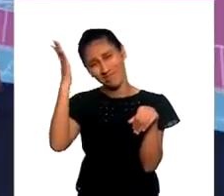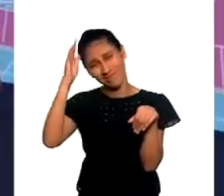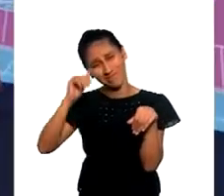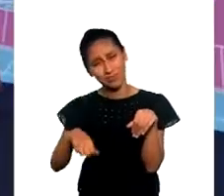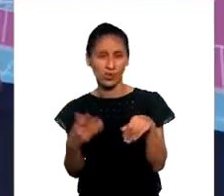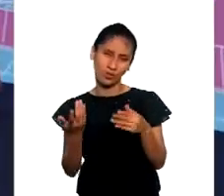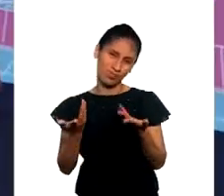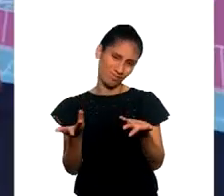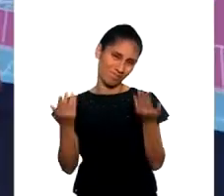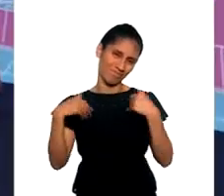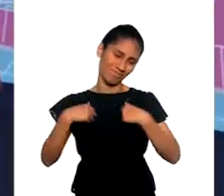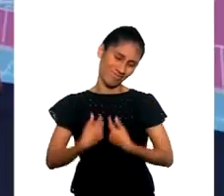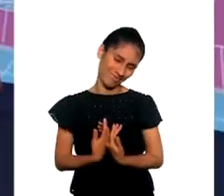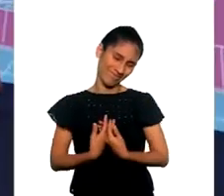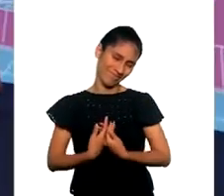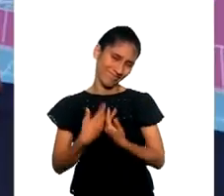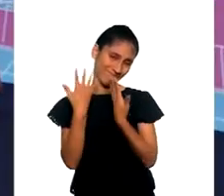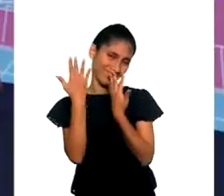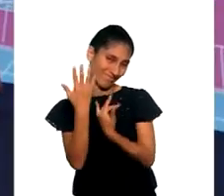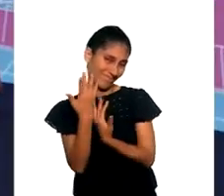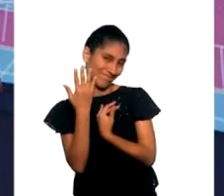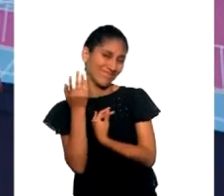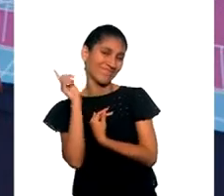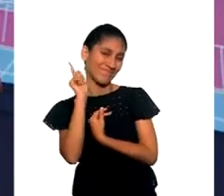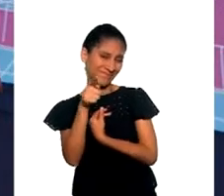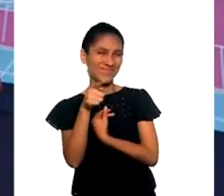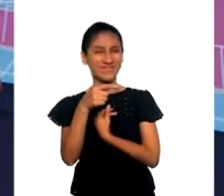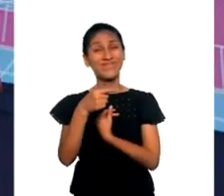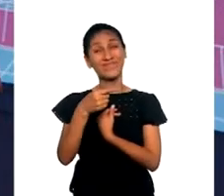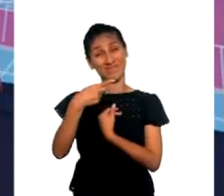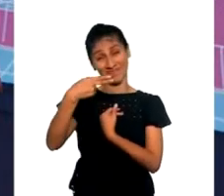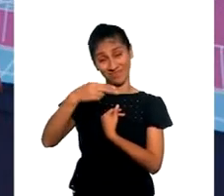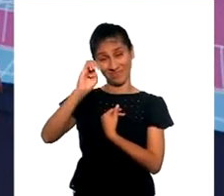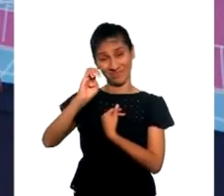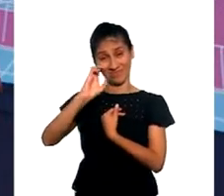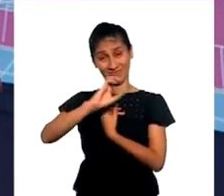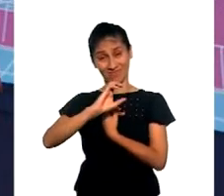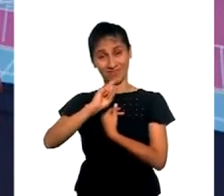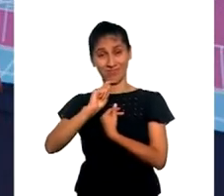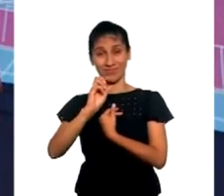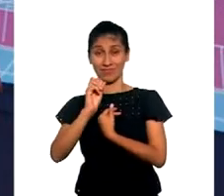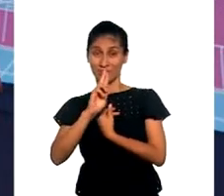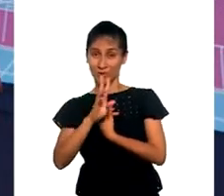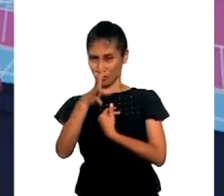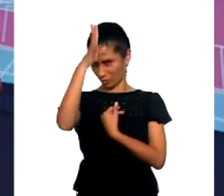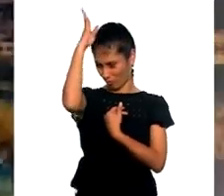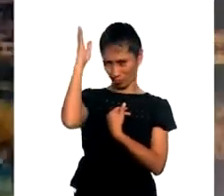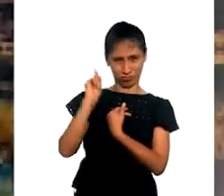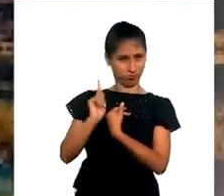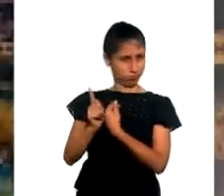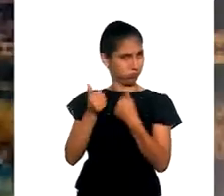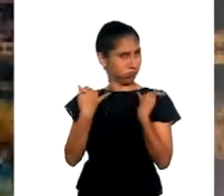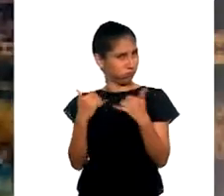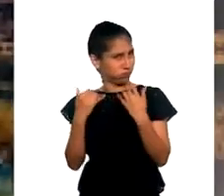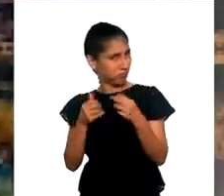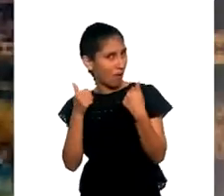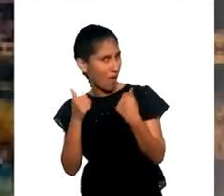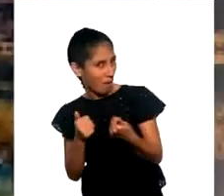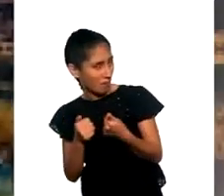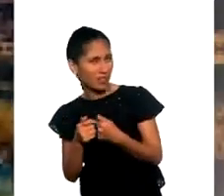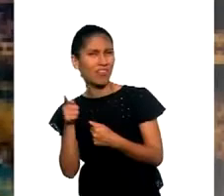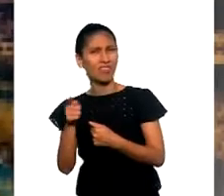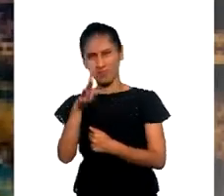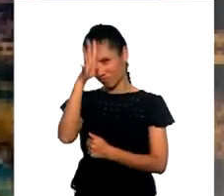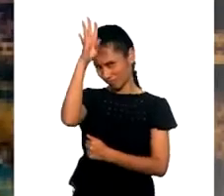hoy debía esperarlo héctor gallo es un jugador serio héctor